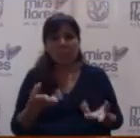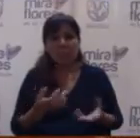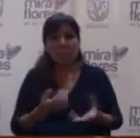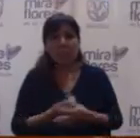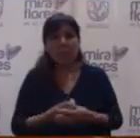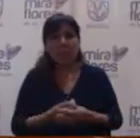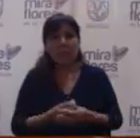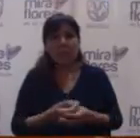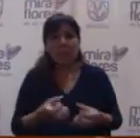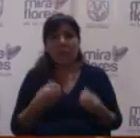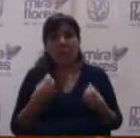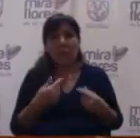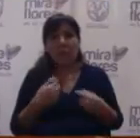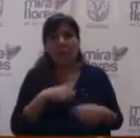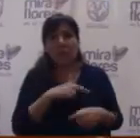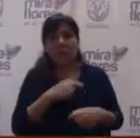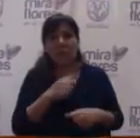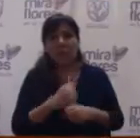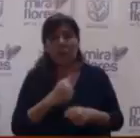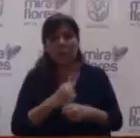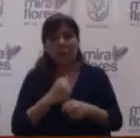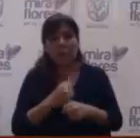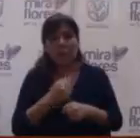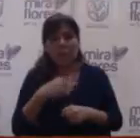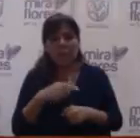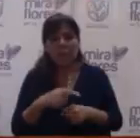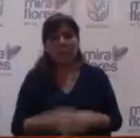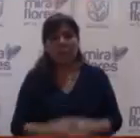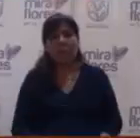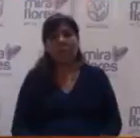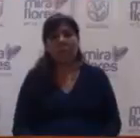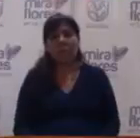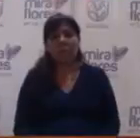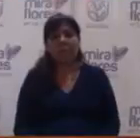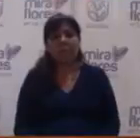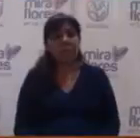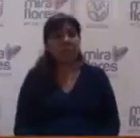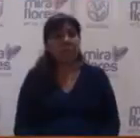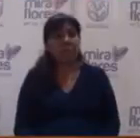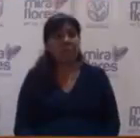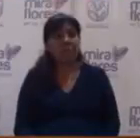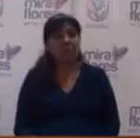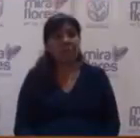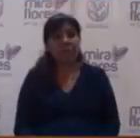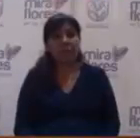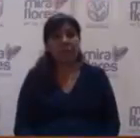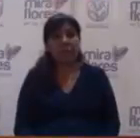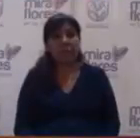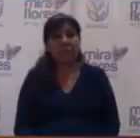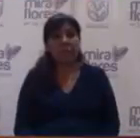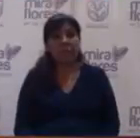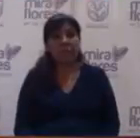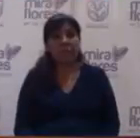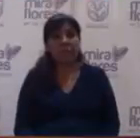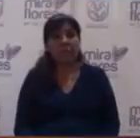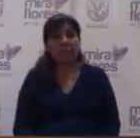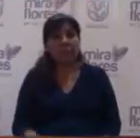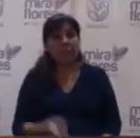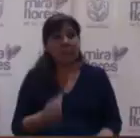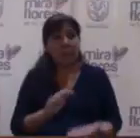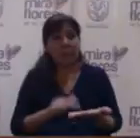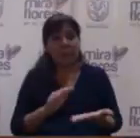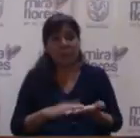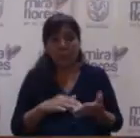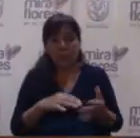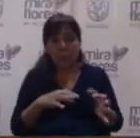cómo se va a trabajar este asunto. Gracias. si puede precisar el foco de su pregunta, por favor,